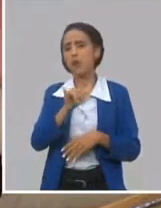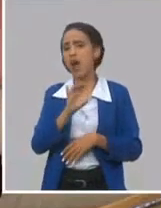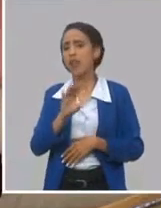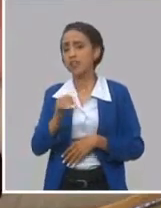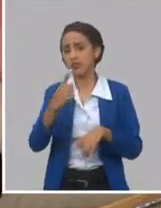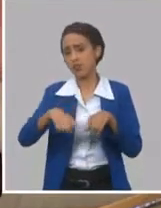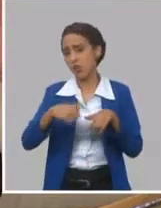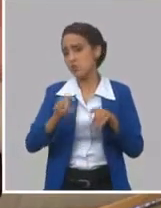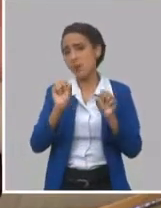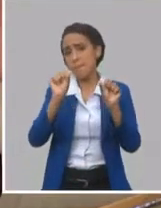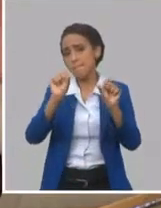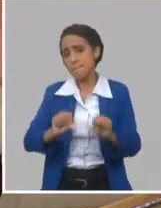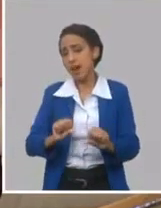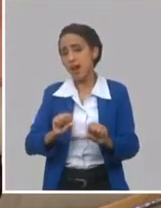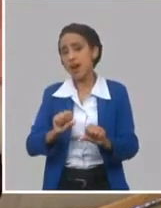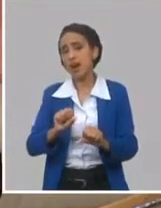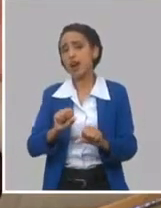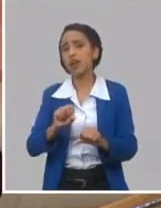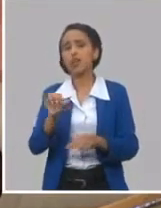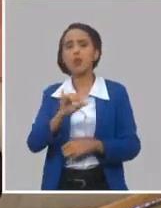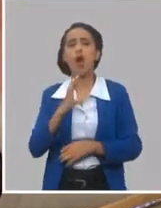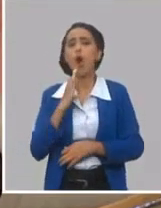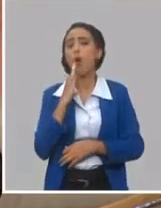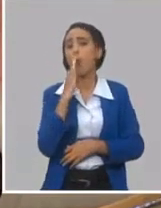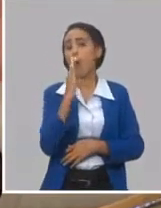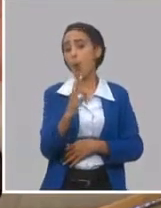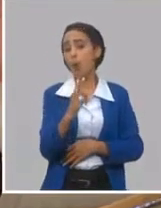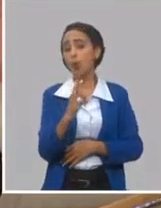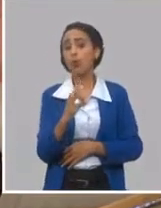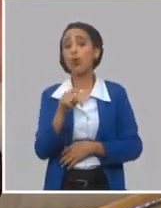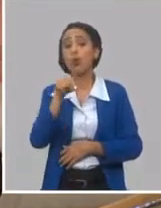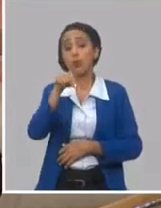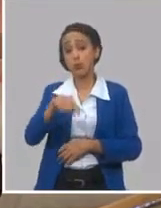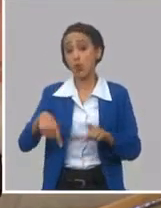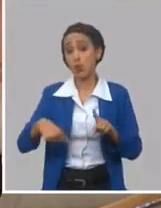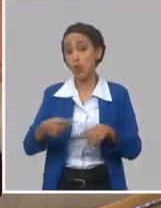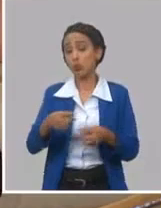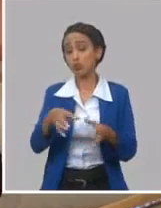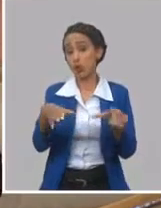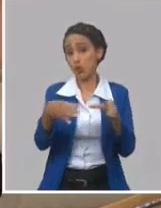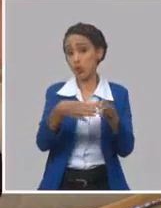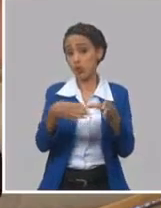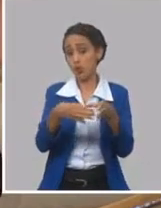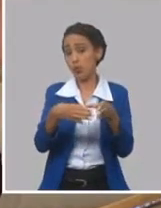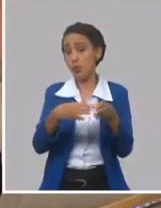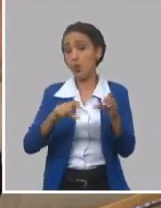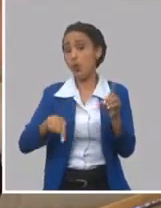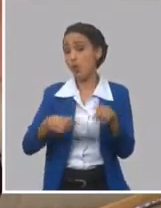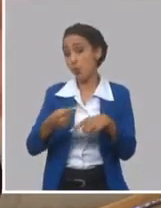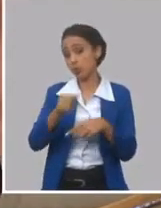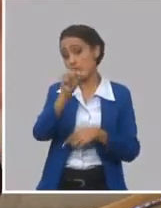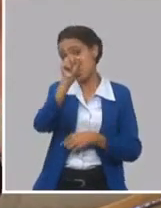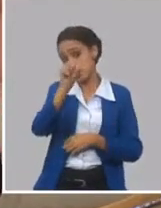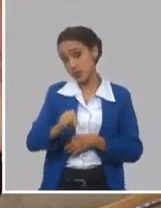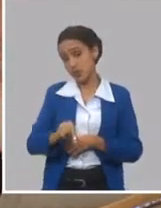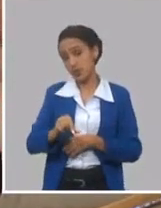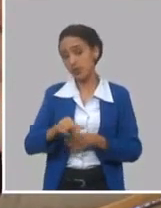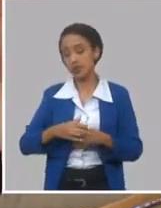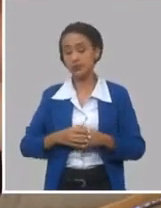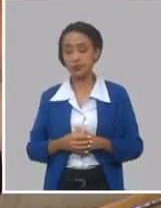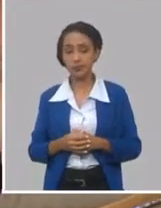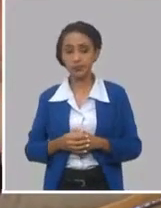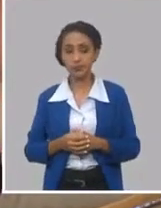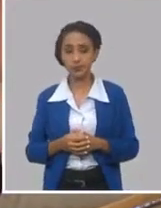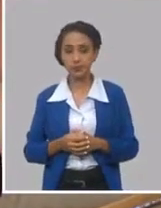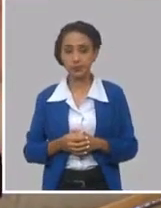de desprestigio, culturas de odio, donde no hay filtro, donde no hay un rostro creíble que dé opiniones,